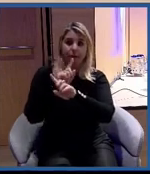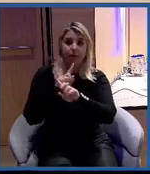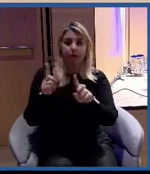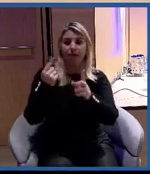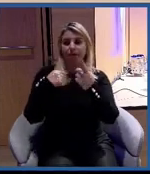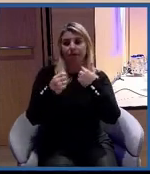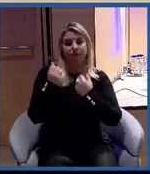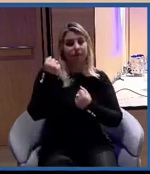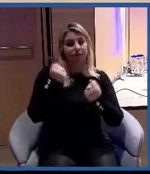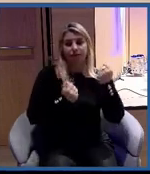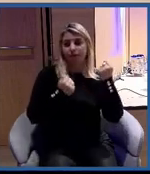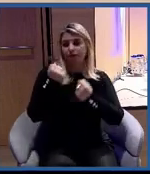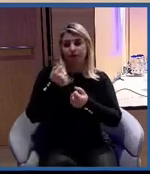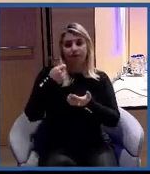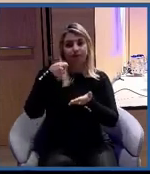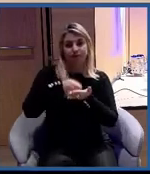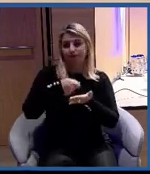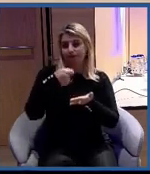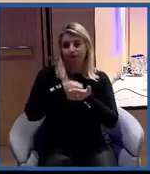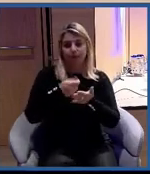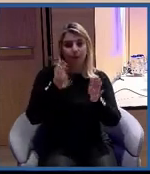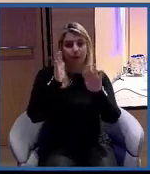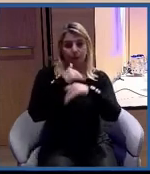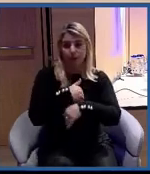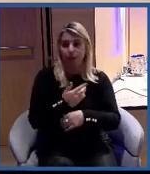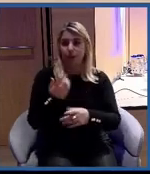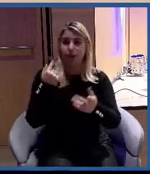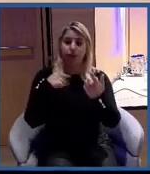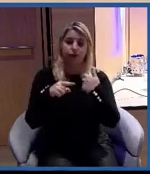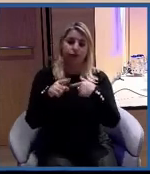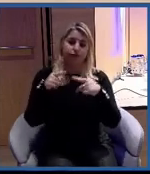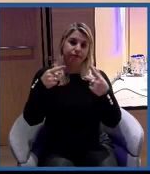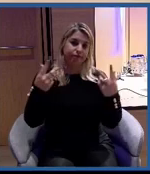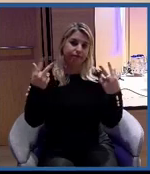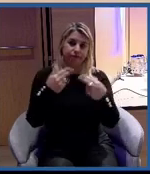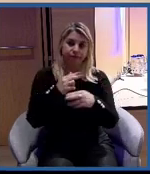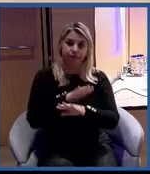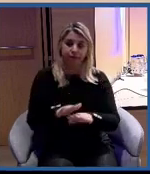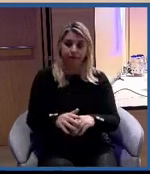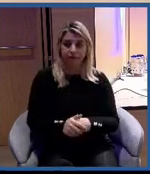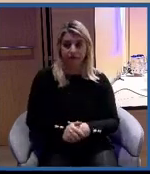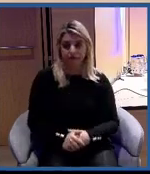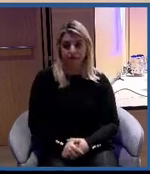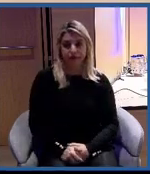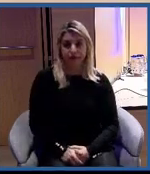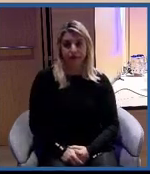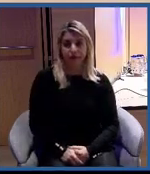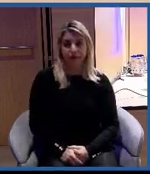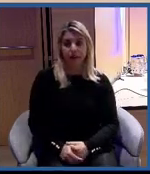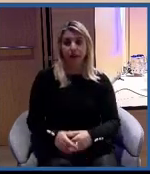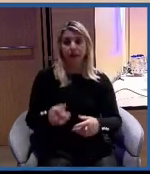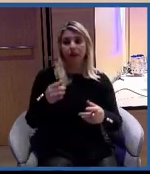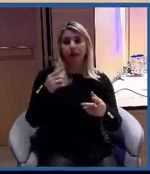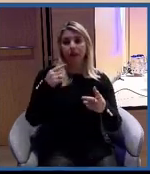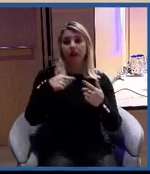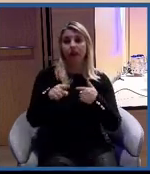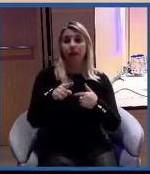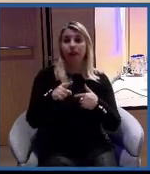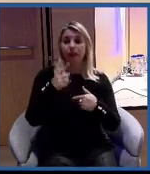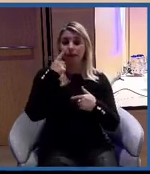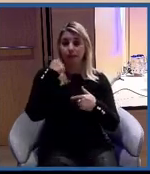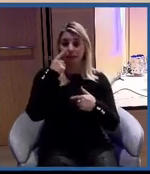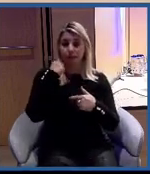económicamente pues ya no podíamos seguir con ese proceso entonces ahí quedó el procurador de los Derechos